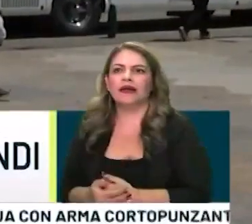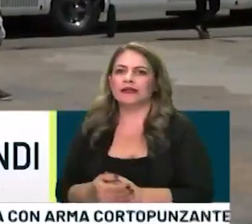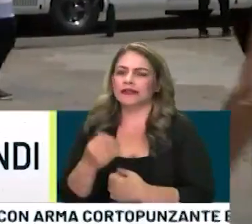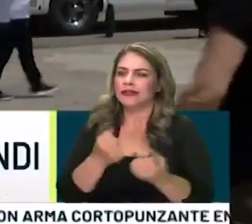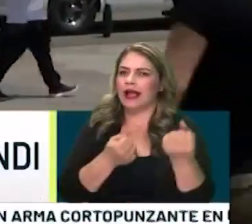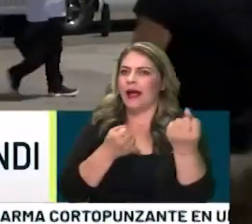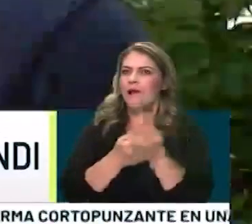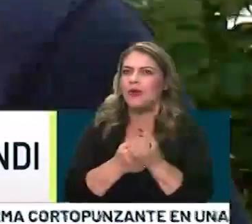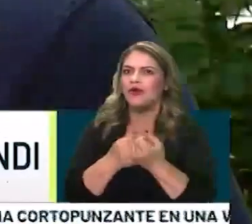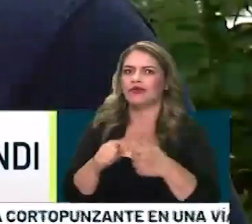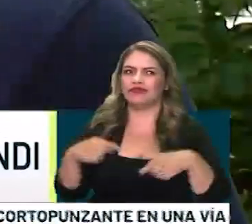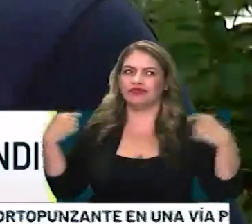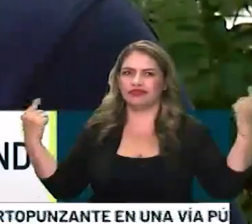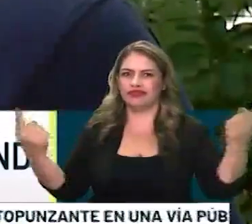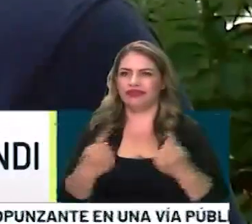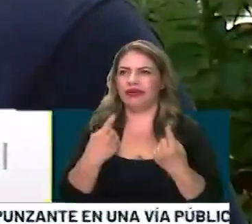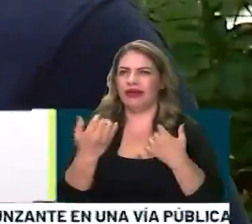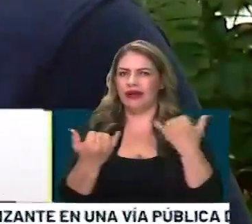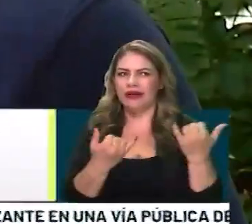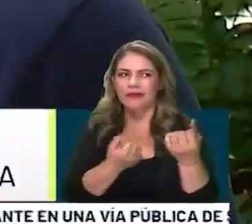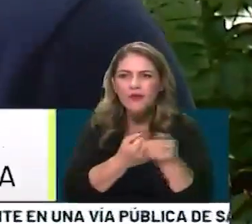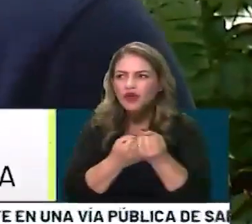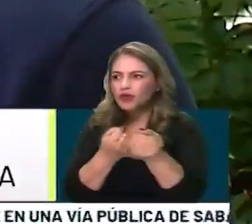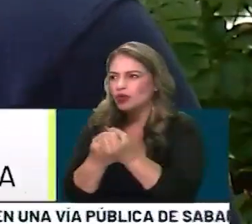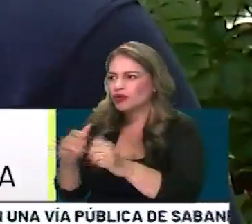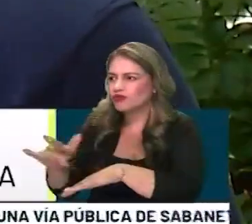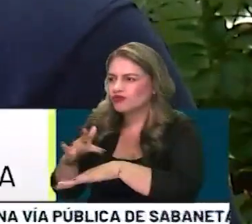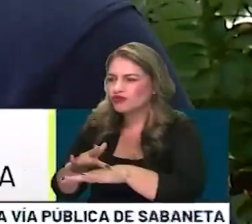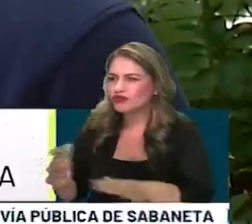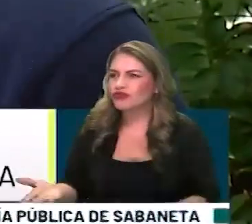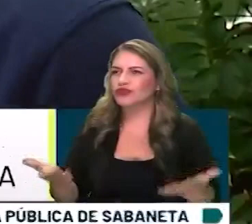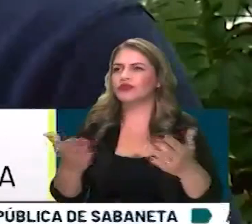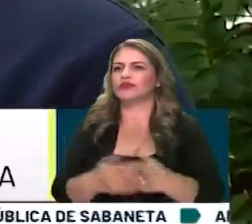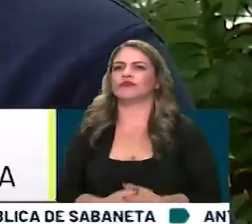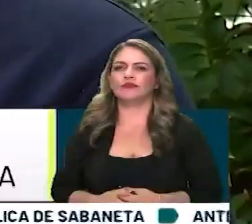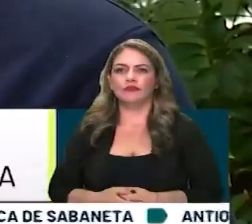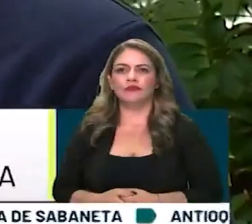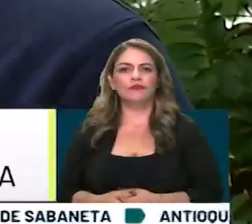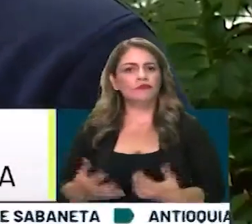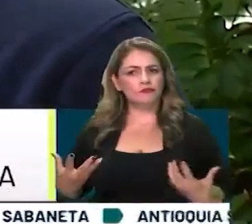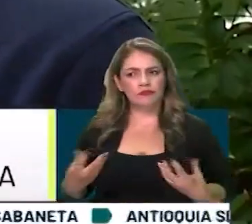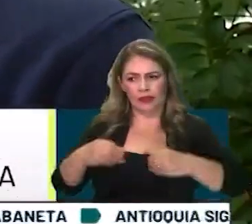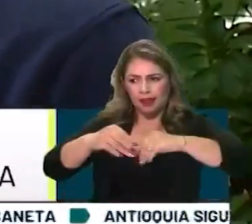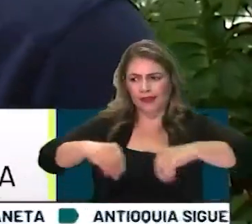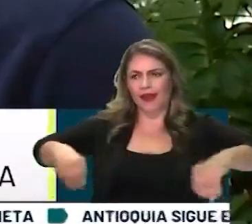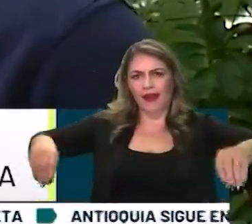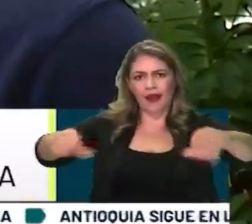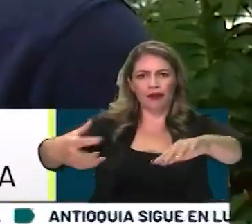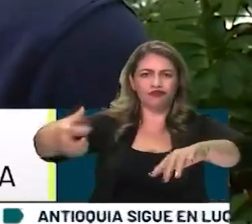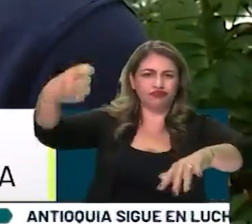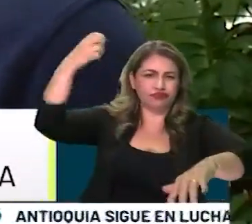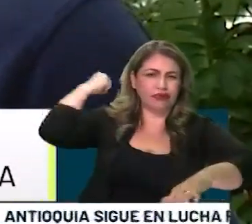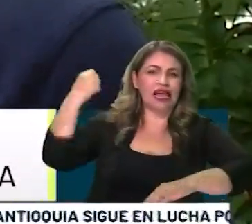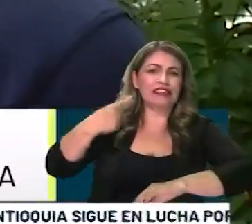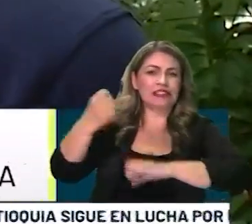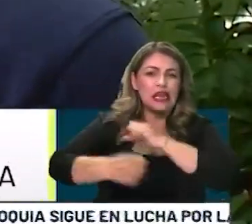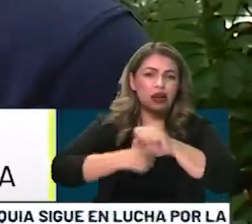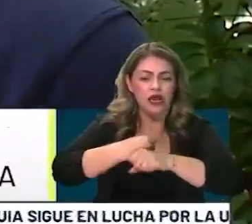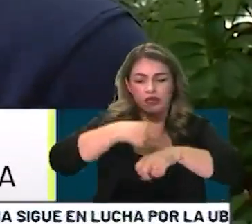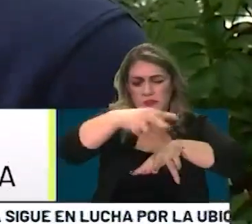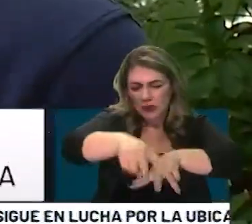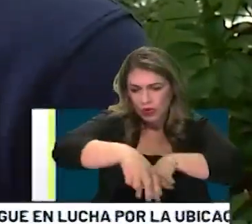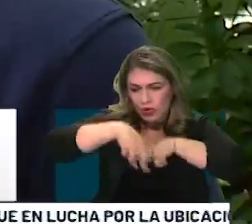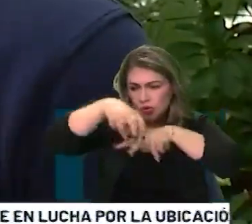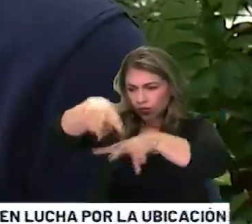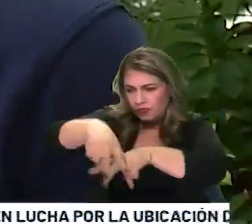estos sectores mir hay algo muy diciente nosotros seguimos cultivando la Tierra como lo hacíamos hace 100 años y esto lo único que hace es profundizar